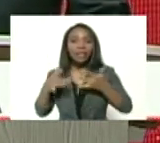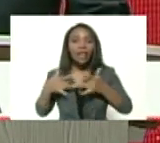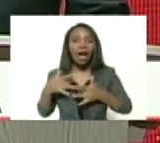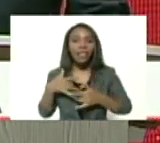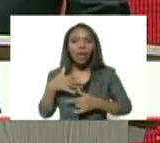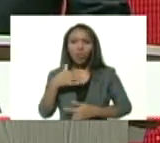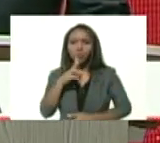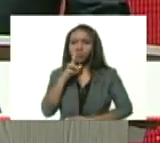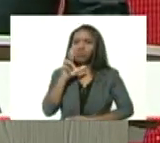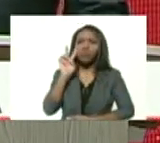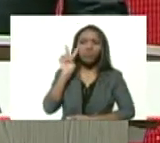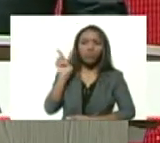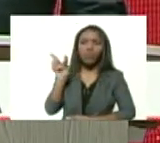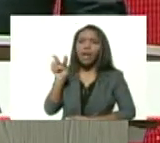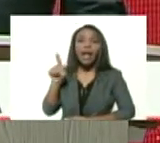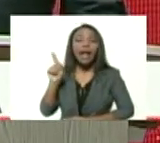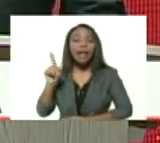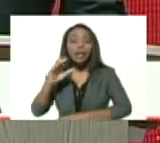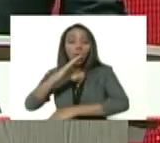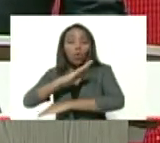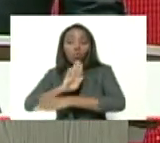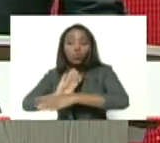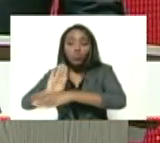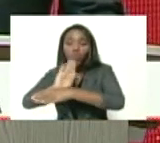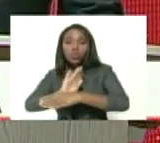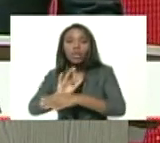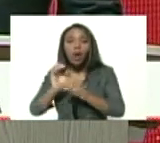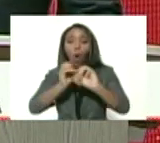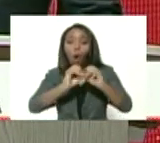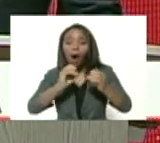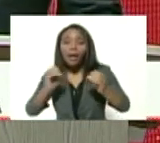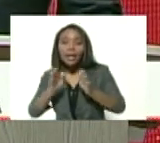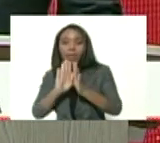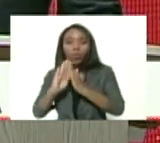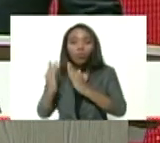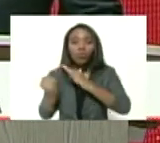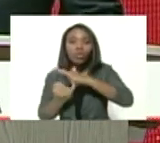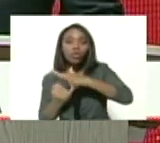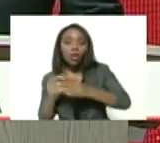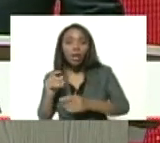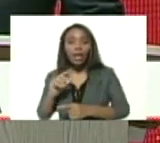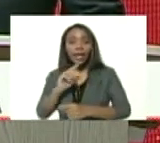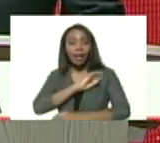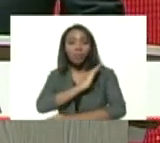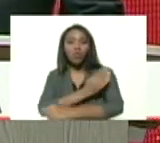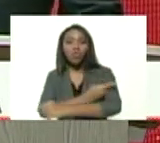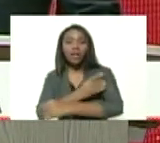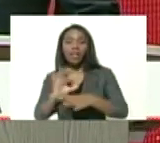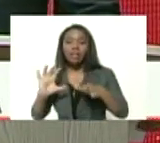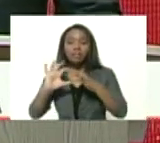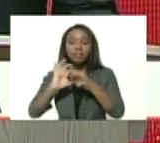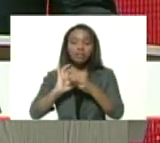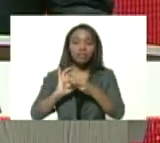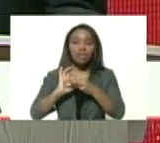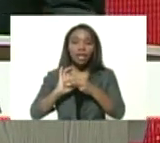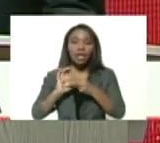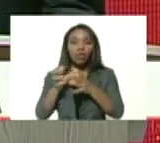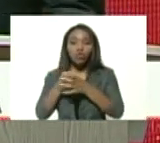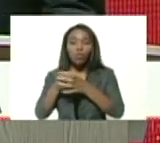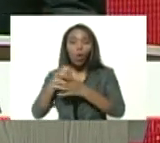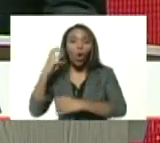Es el amparo de los organismos que están alrededor del poder de las oligarquías colombianas, los que están